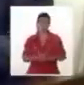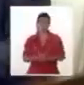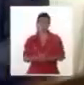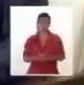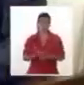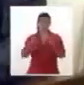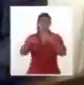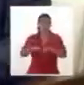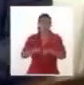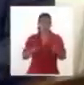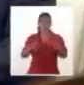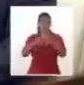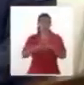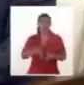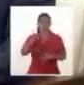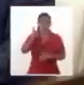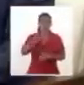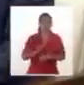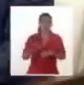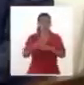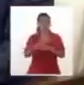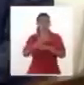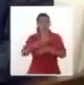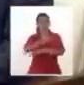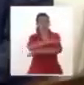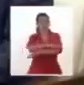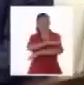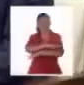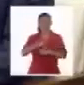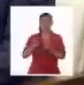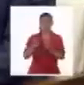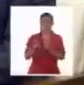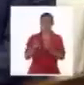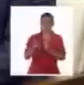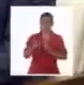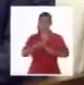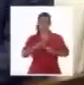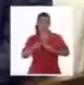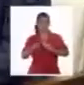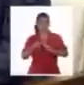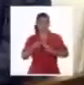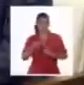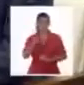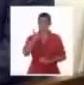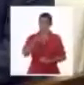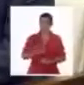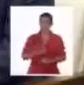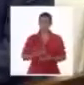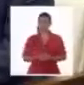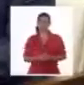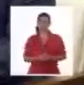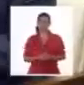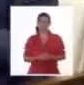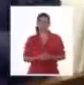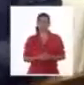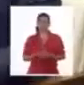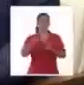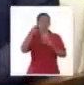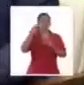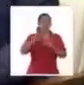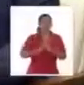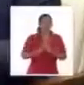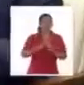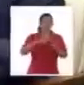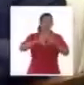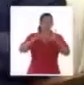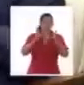Pero no es oligofrénico, no es imbécil, no se babea. Entonces, ¿qué está haciendo él? una política mientras